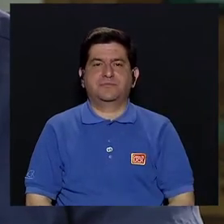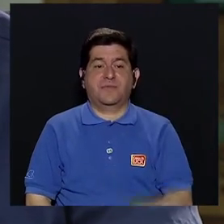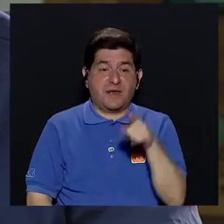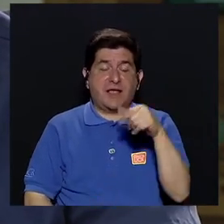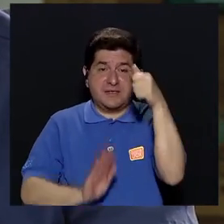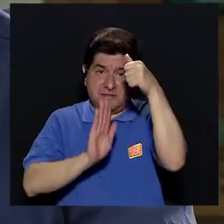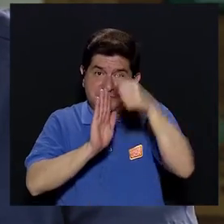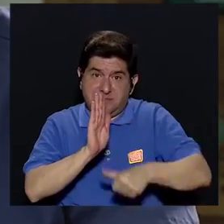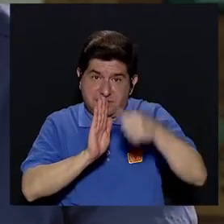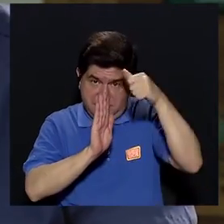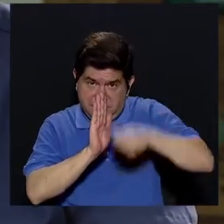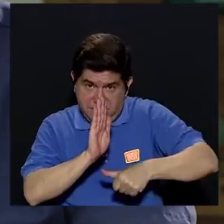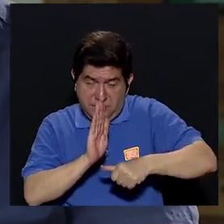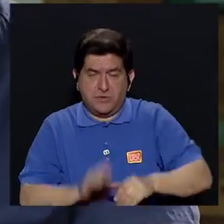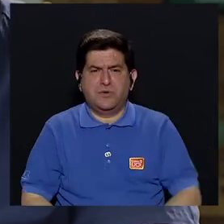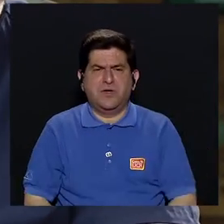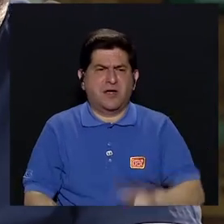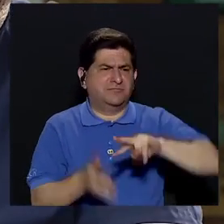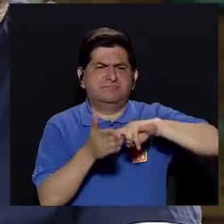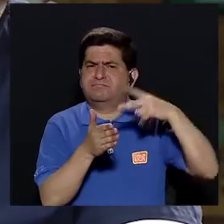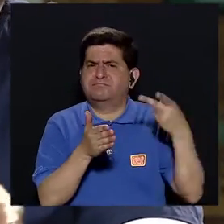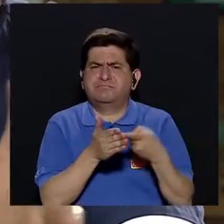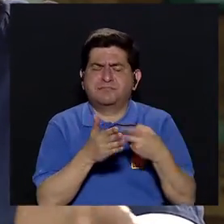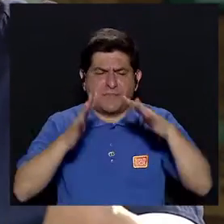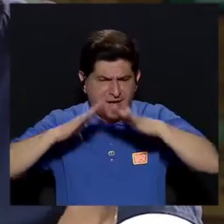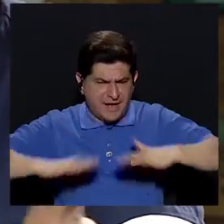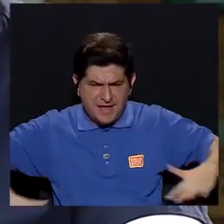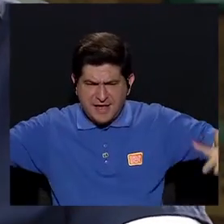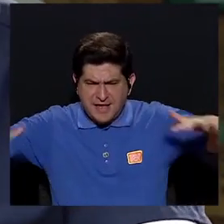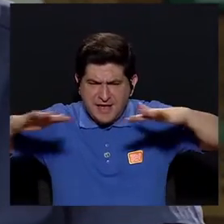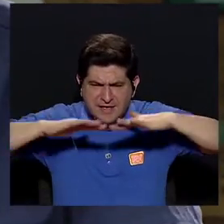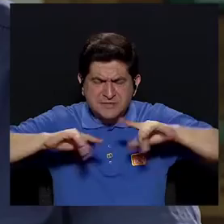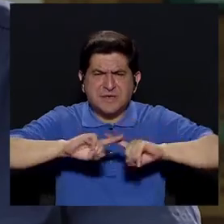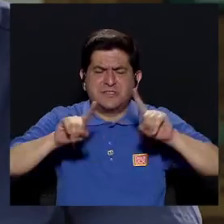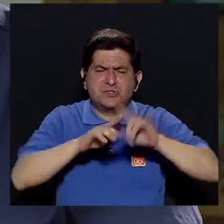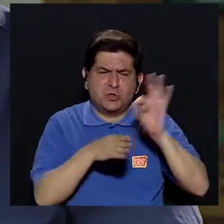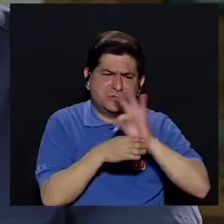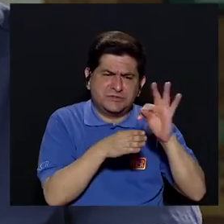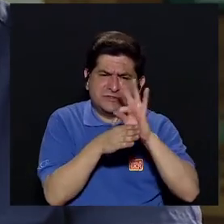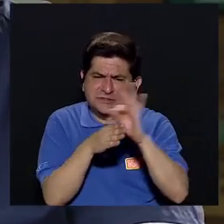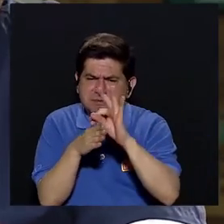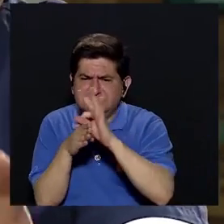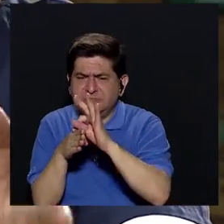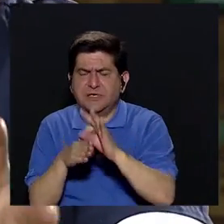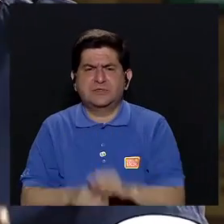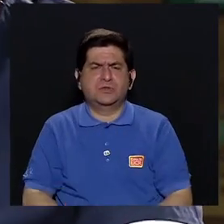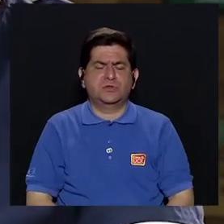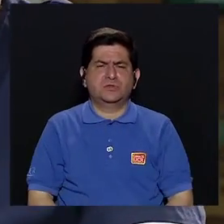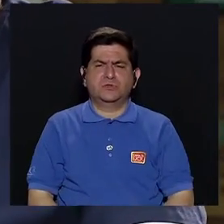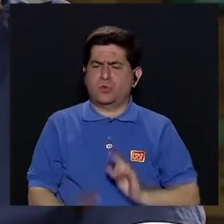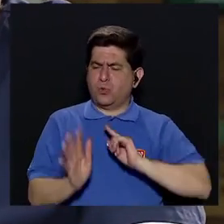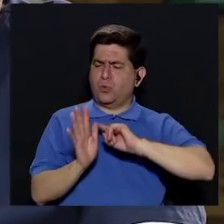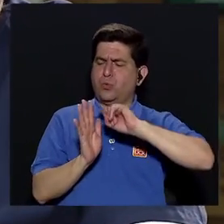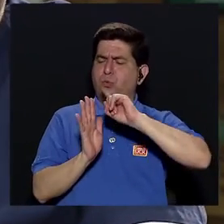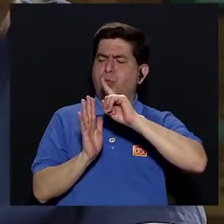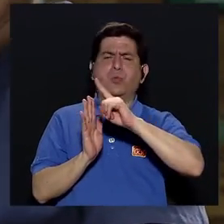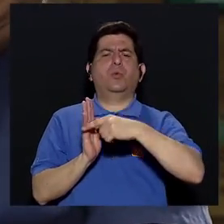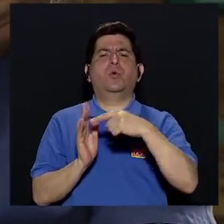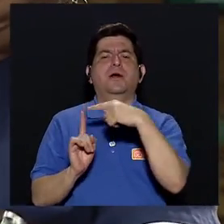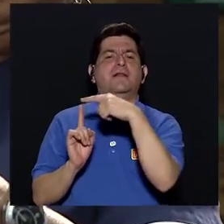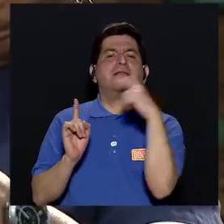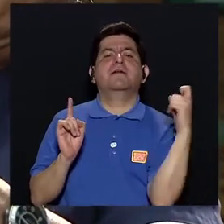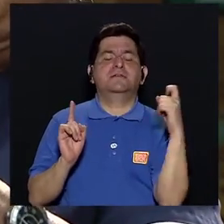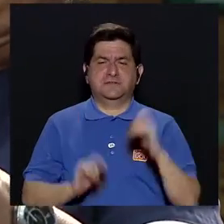cirugía maxilofacial pues abarca un espectro de tratamientos muy amplios que